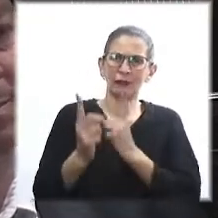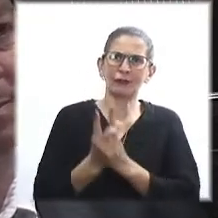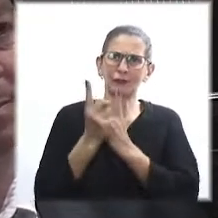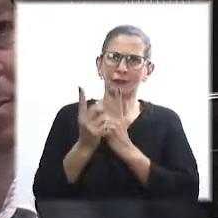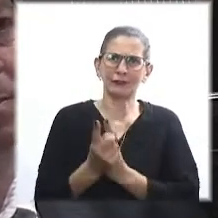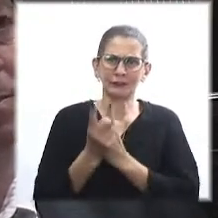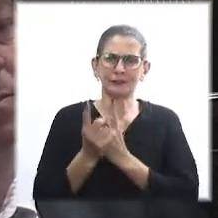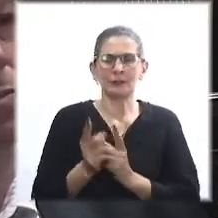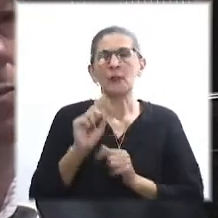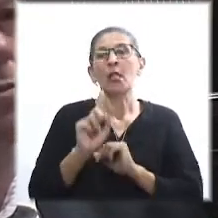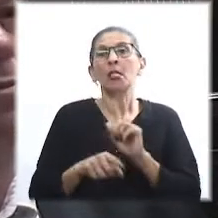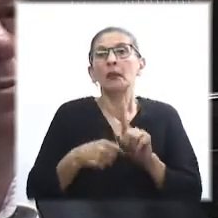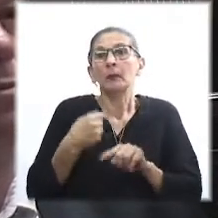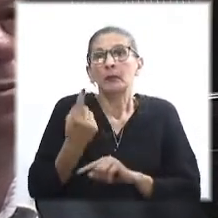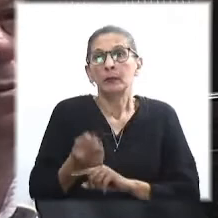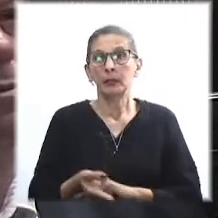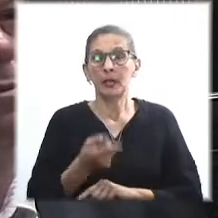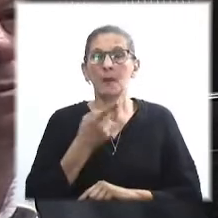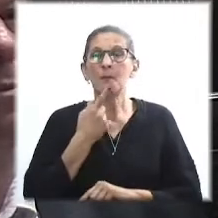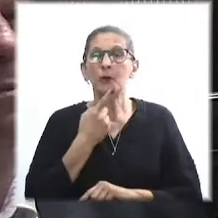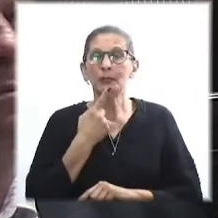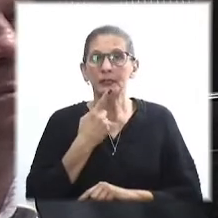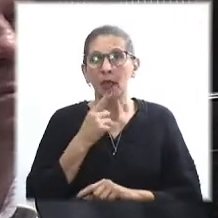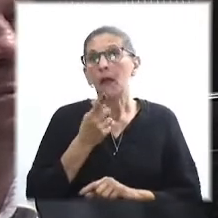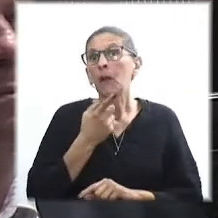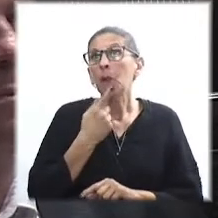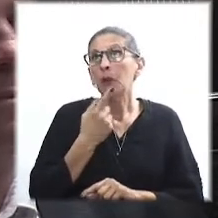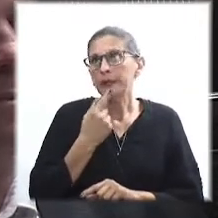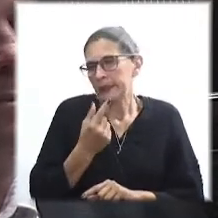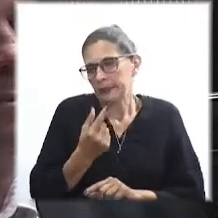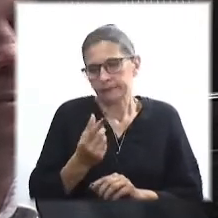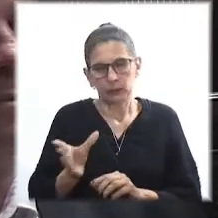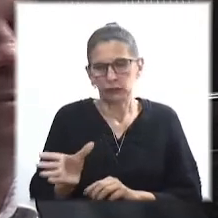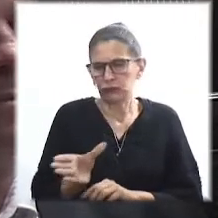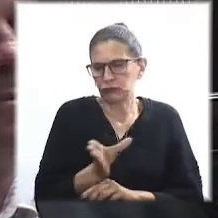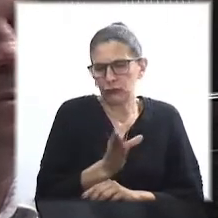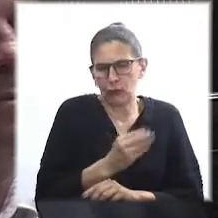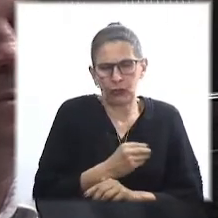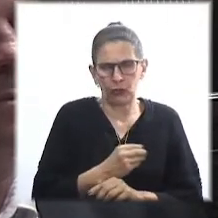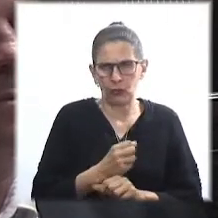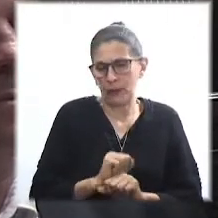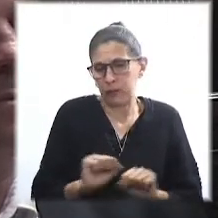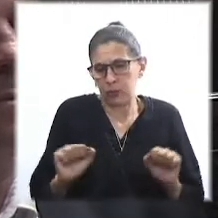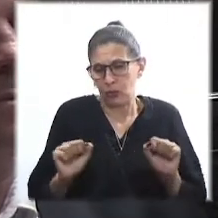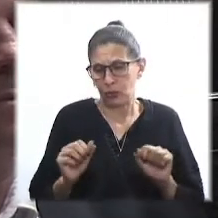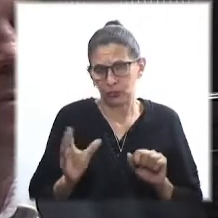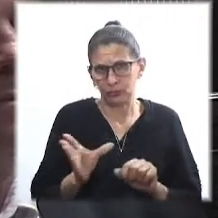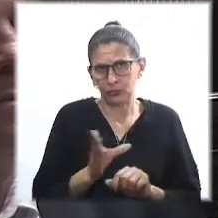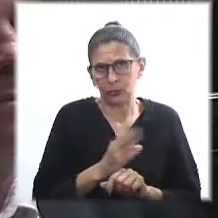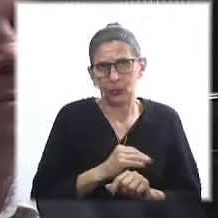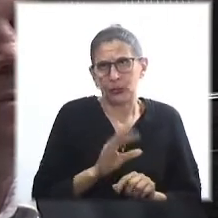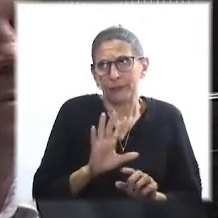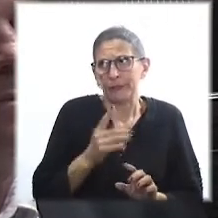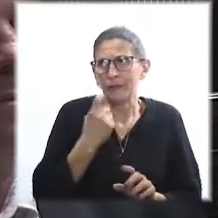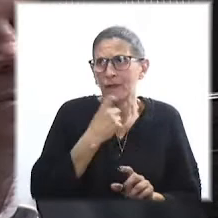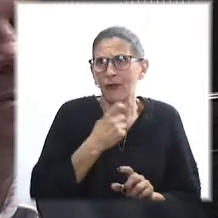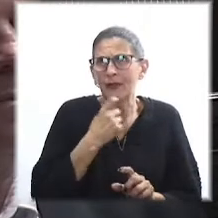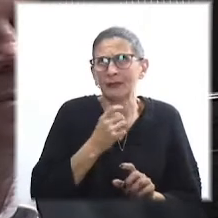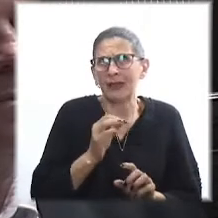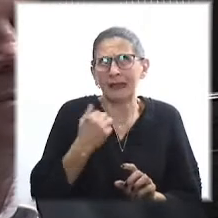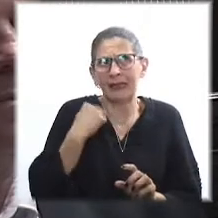Luego llegó la política. En la política recorrió todo lo que pudo. Yo diría que no le quedó nada por